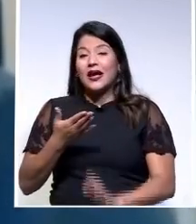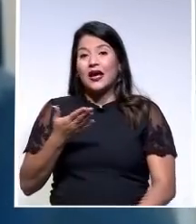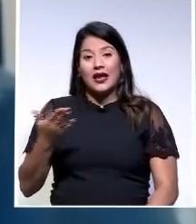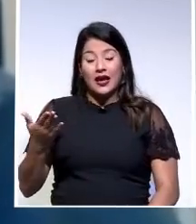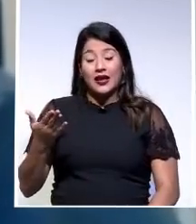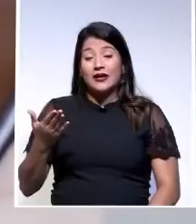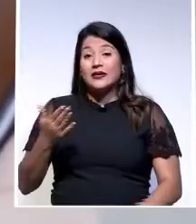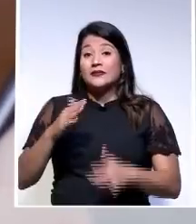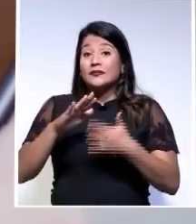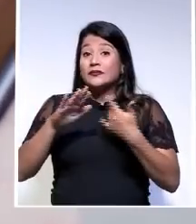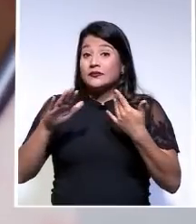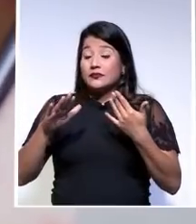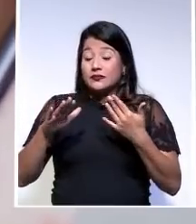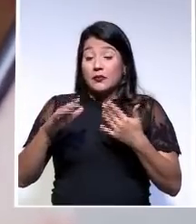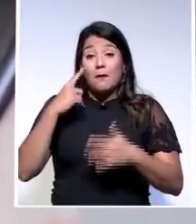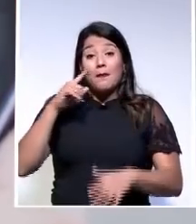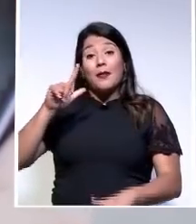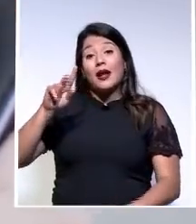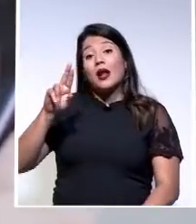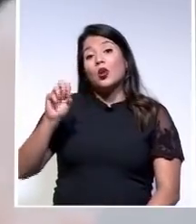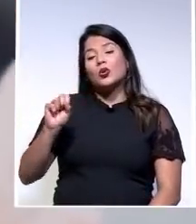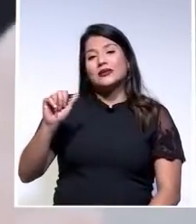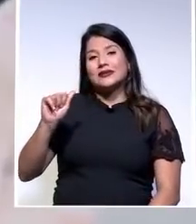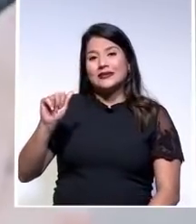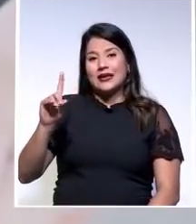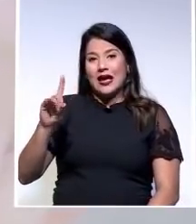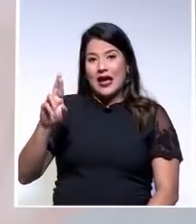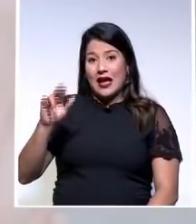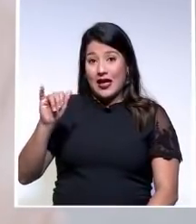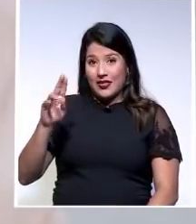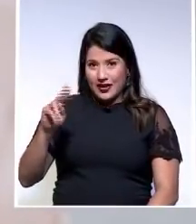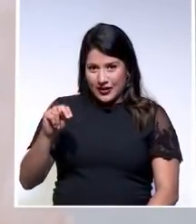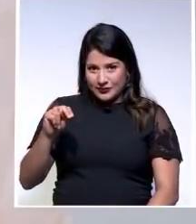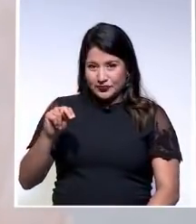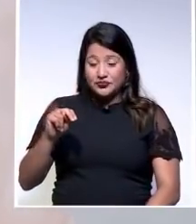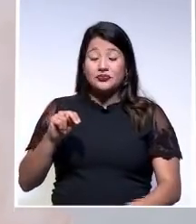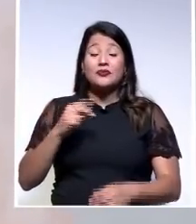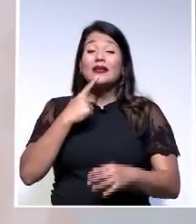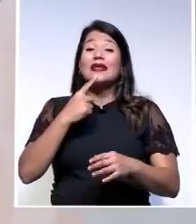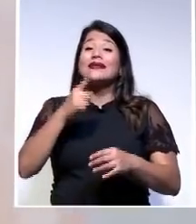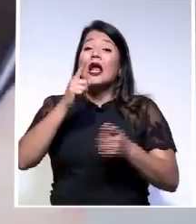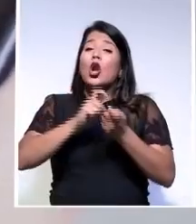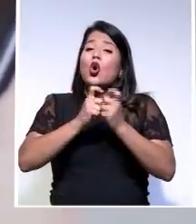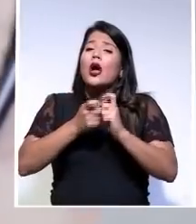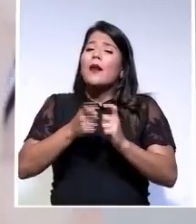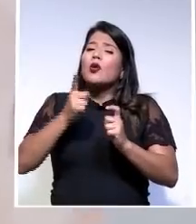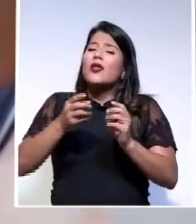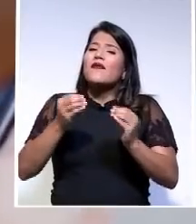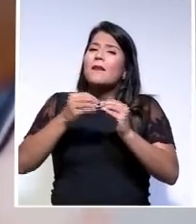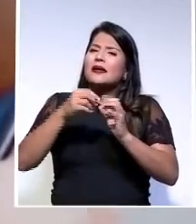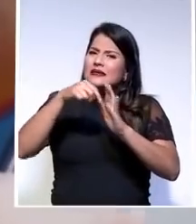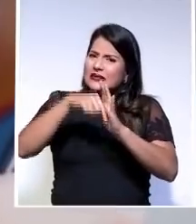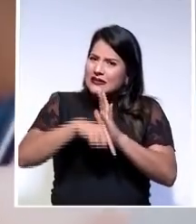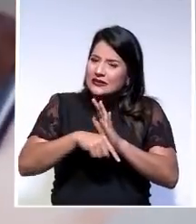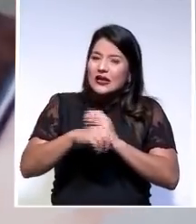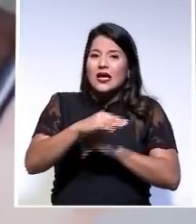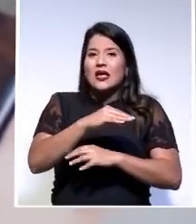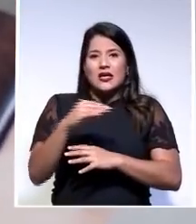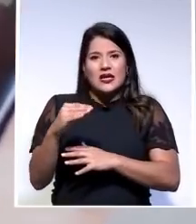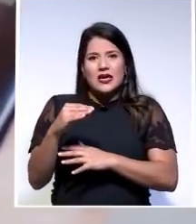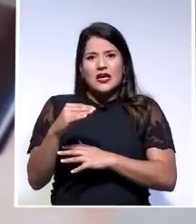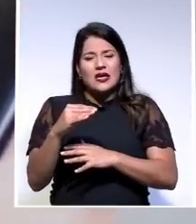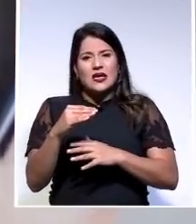a cambiar. Para Luis Adrián Salazar, los cambios deben ser más profundos y aplicar el bisturí en el ministerio que no tiene